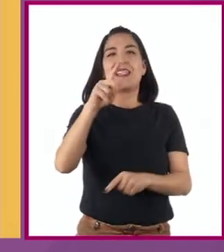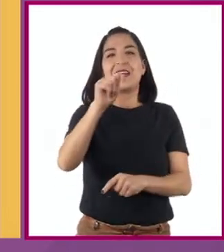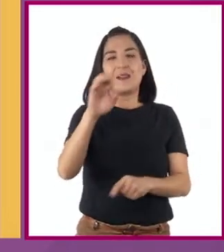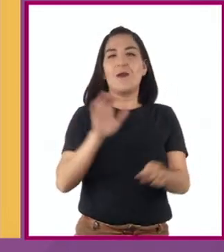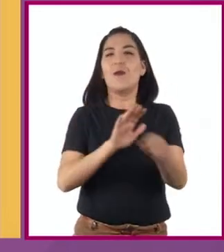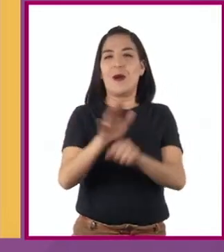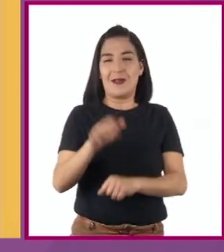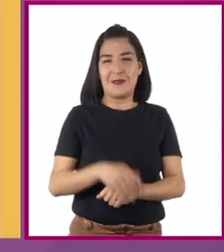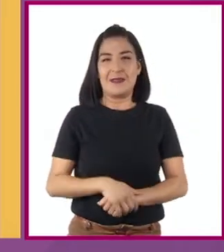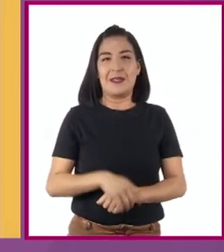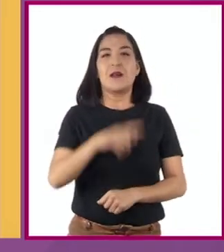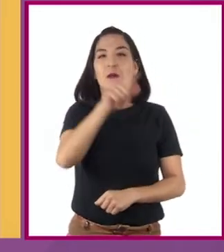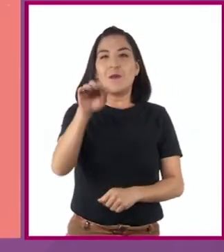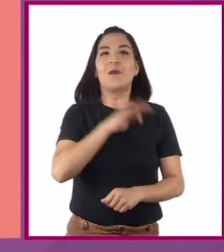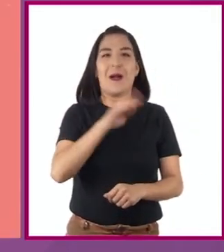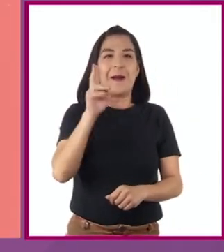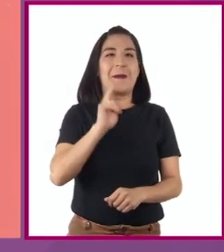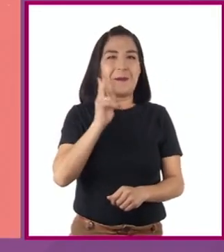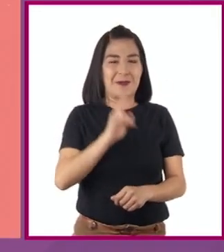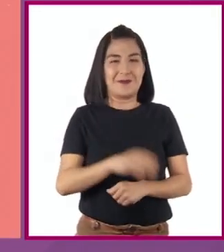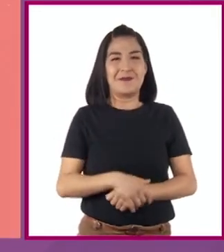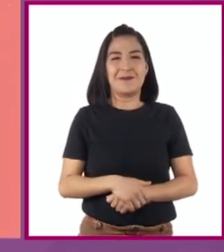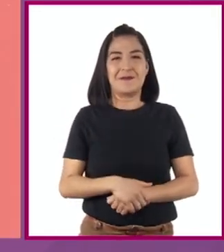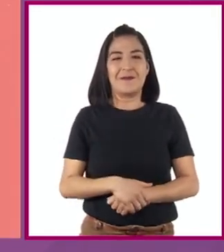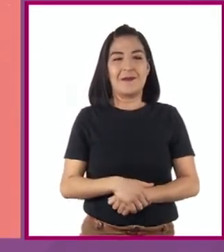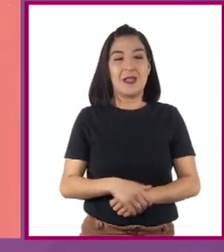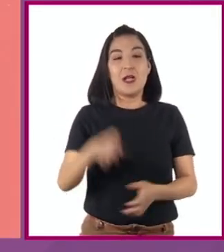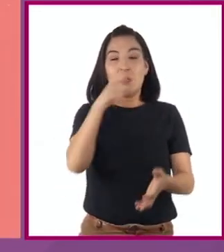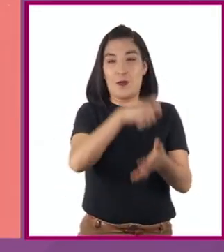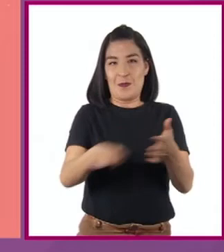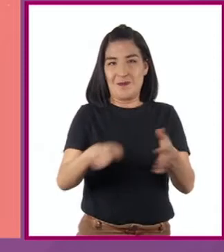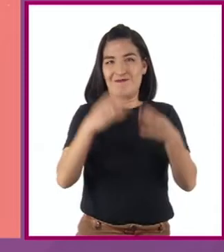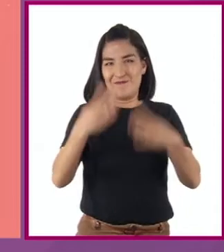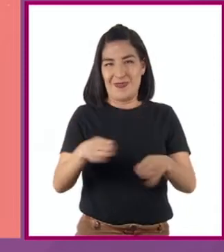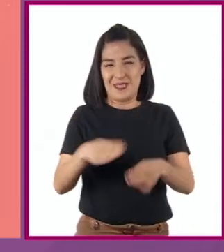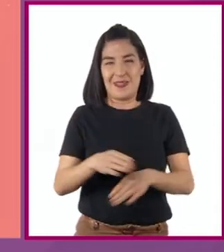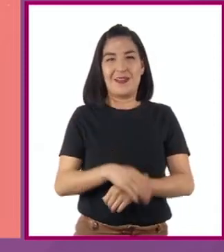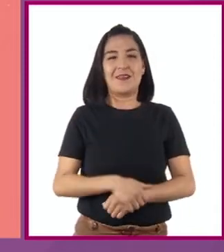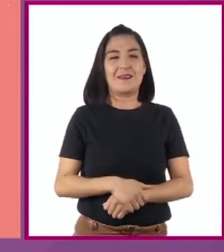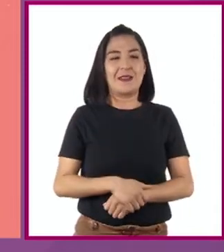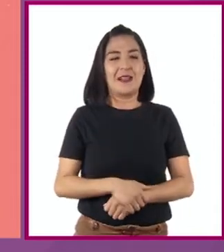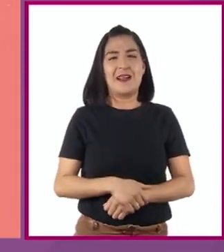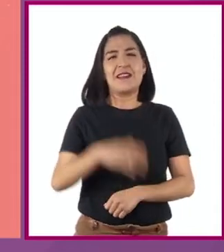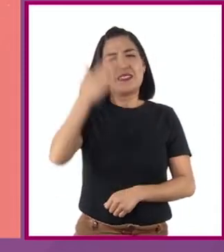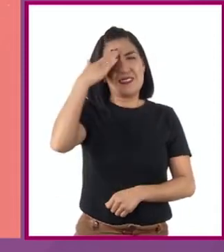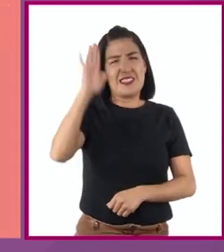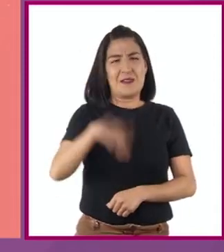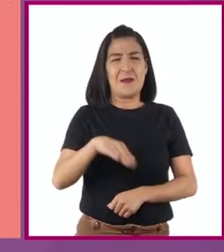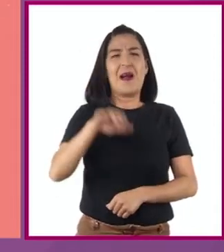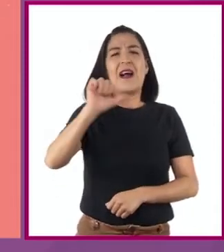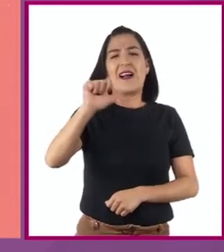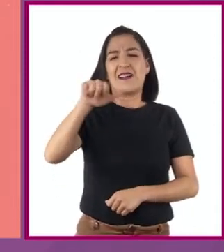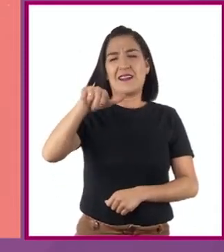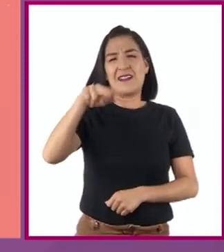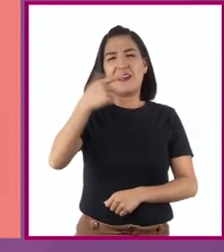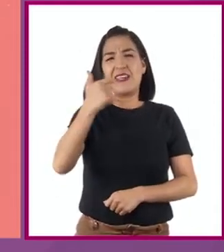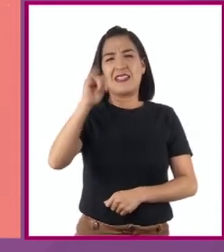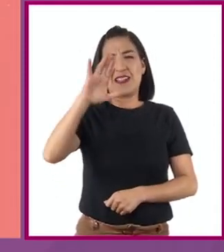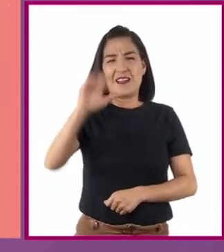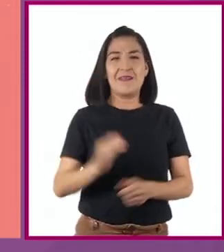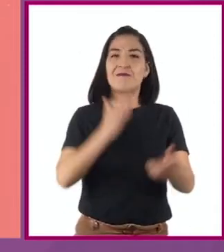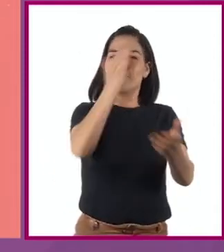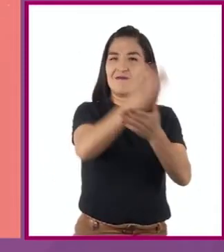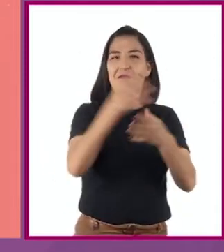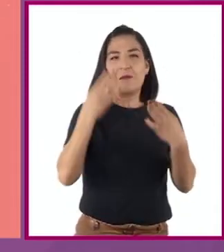Después podremos validarlo. Las compras en el mercado. La señora Angélica fue al mercado y